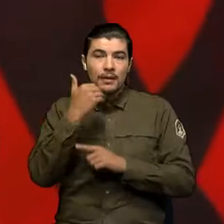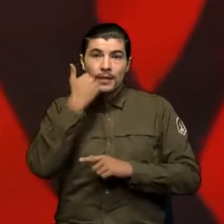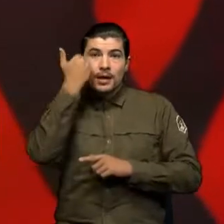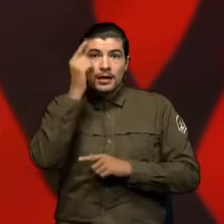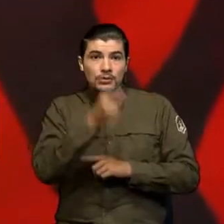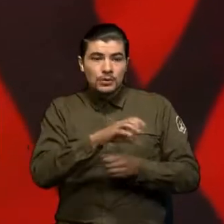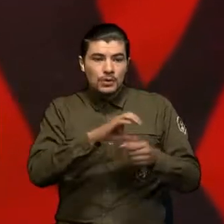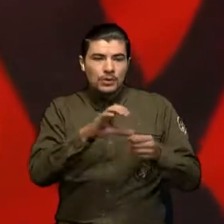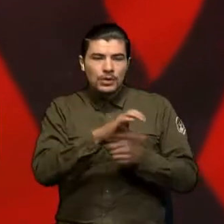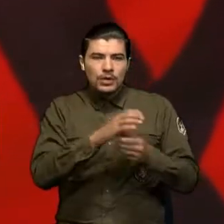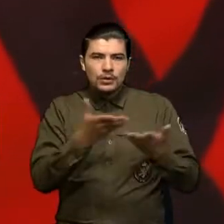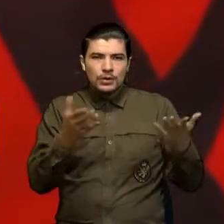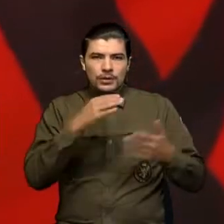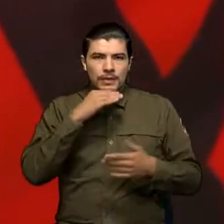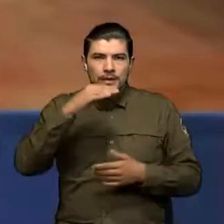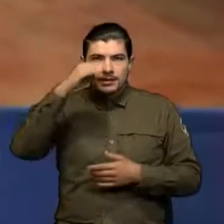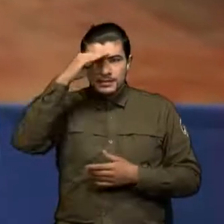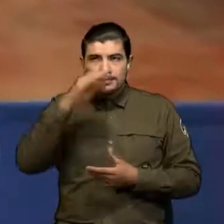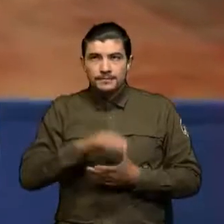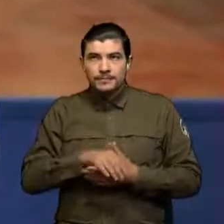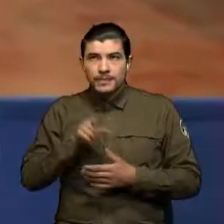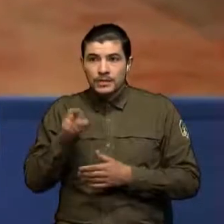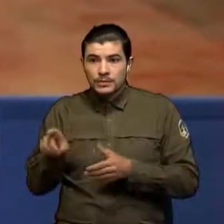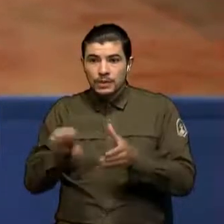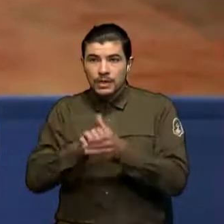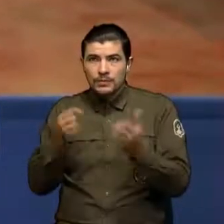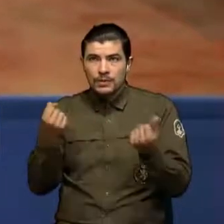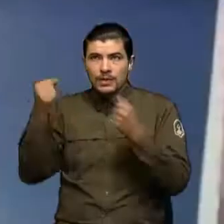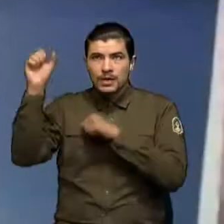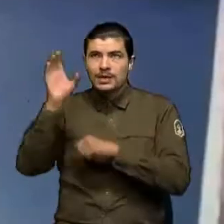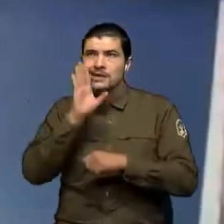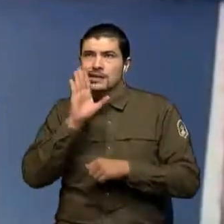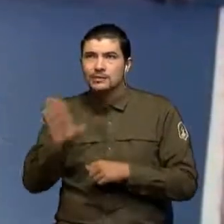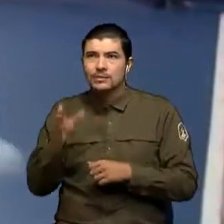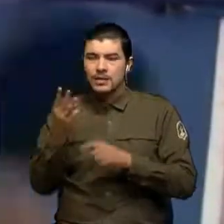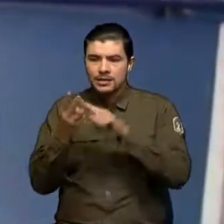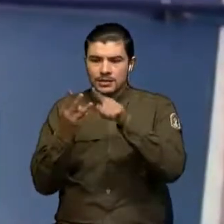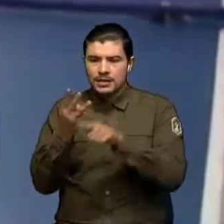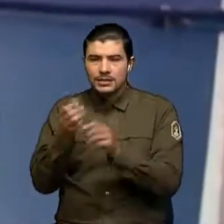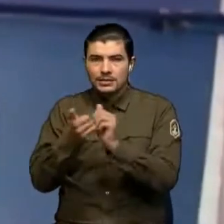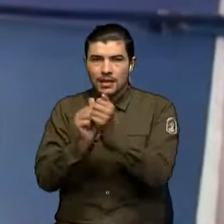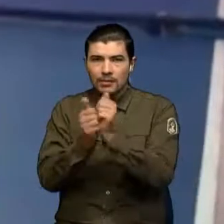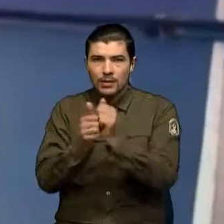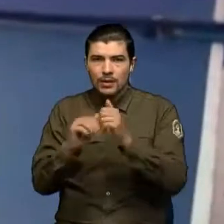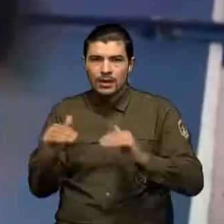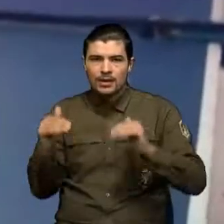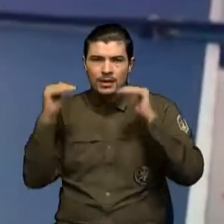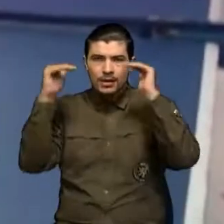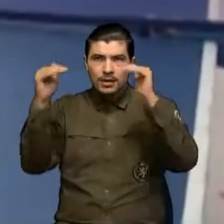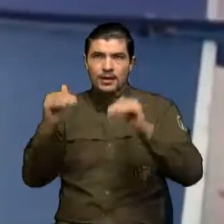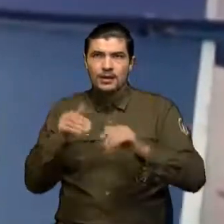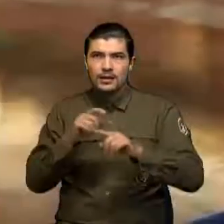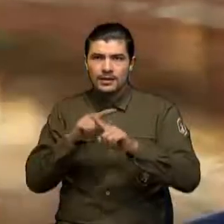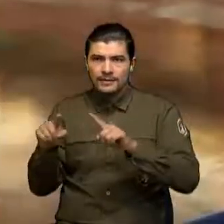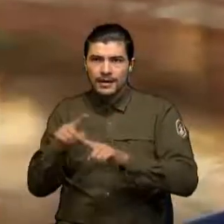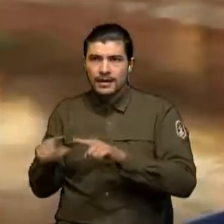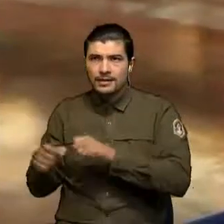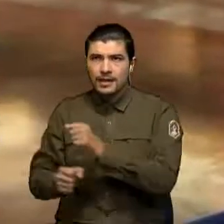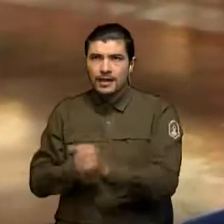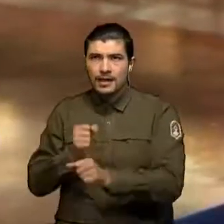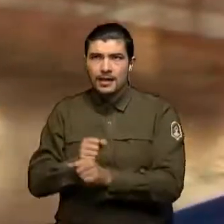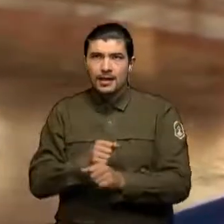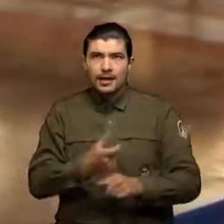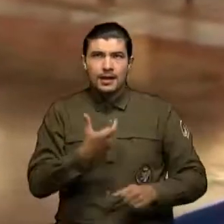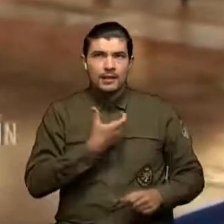realizó en la ciudad de medellín el equipo ganador estaba conformado por tres deportistas de categorías diferentes la